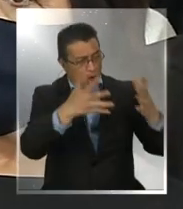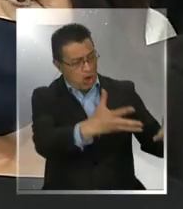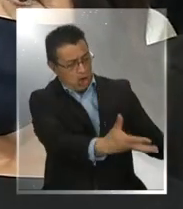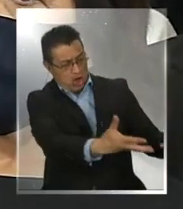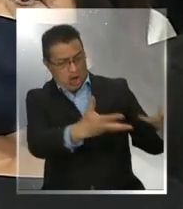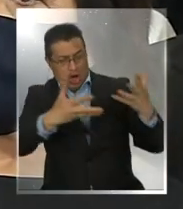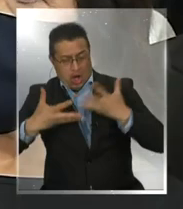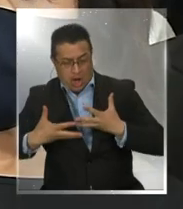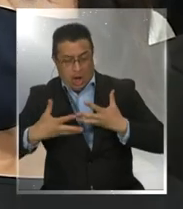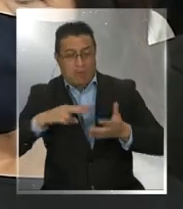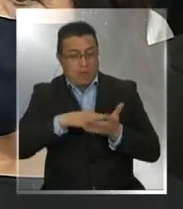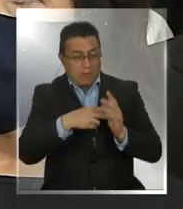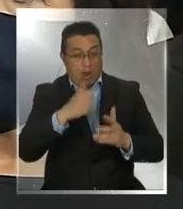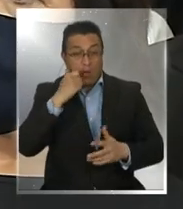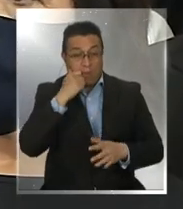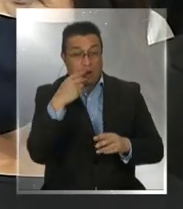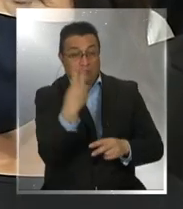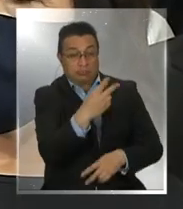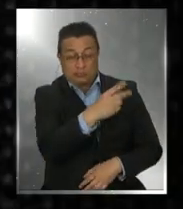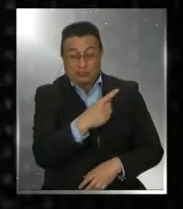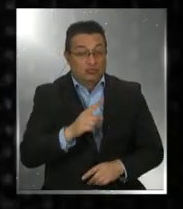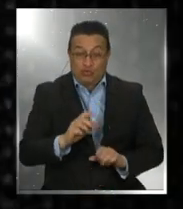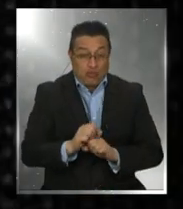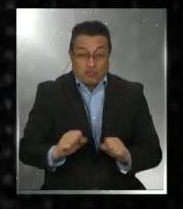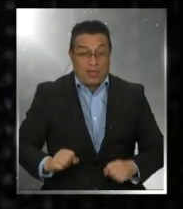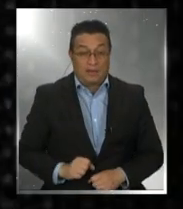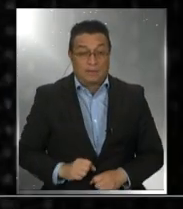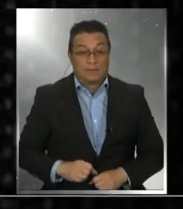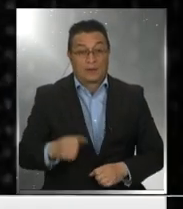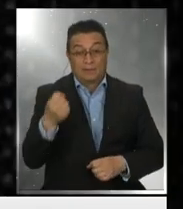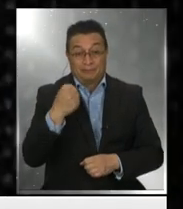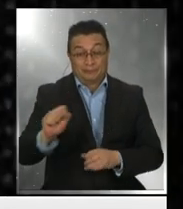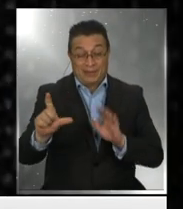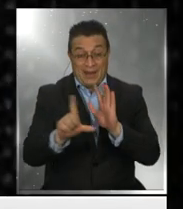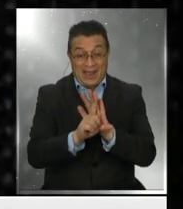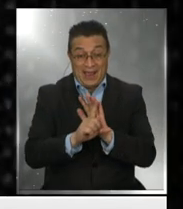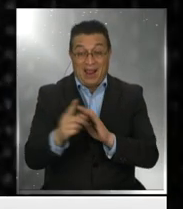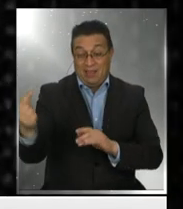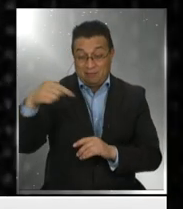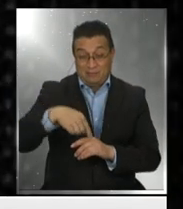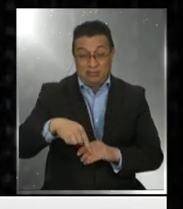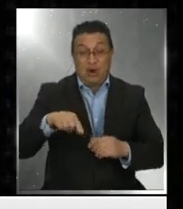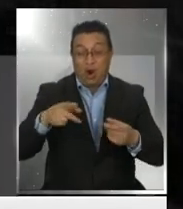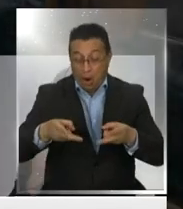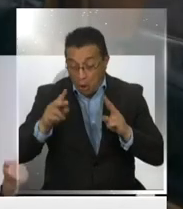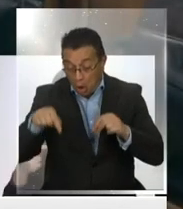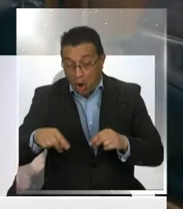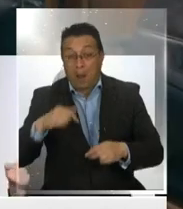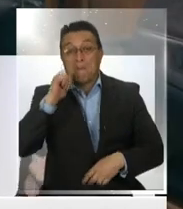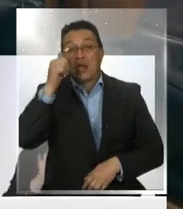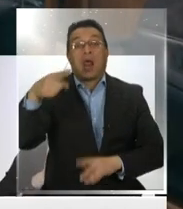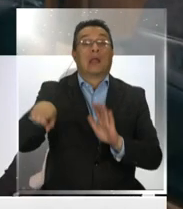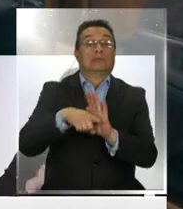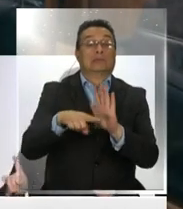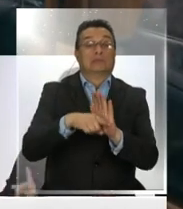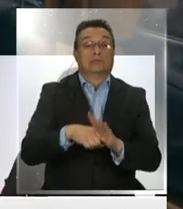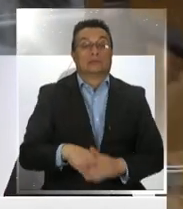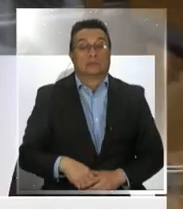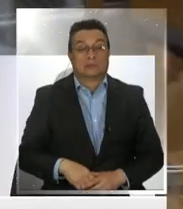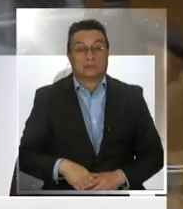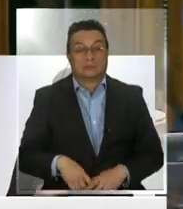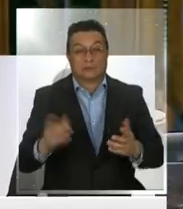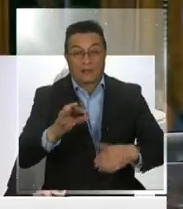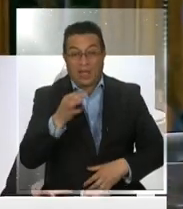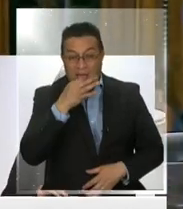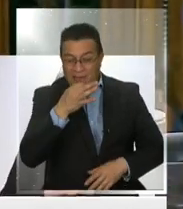el drama humano que hay detrás de estas migraciones. Migración ilegal es pan para hoy día y hambre para mañana. No tengo derecho a nada, compadre, usted no respeta los derechos